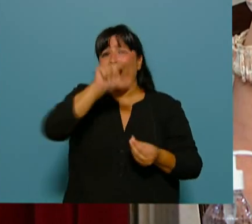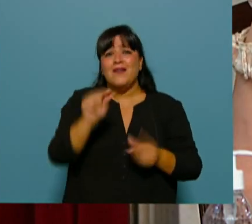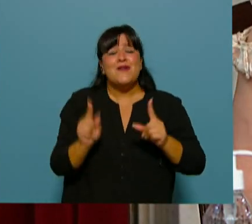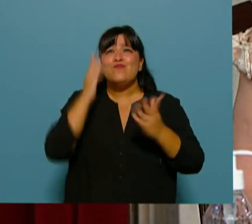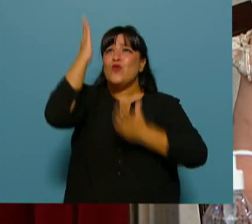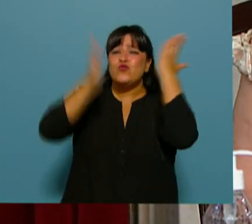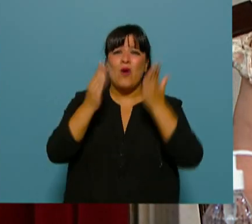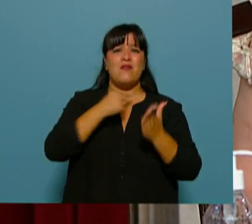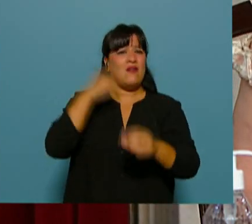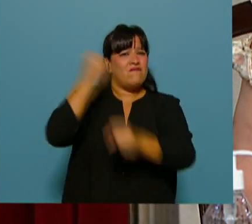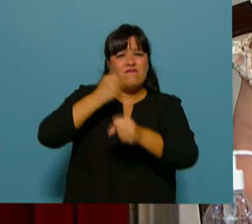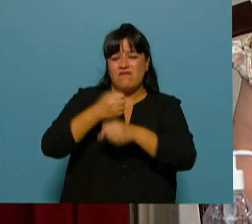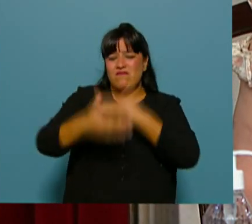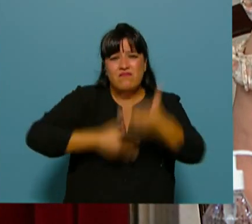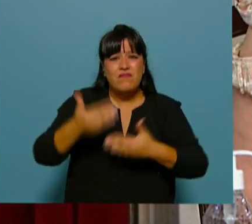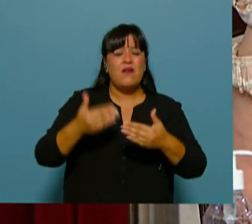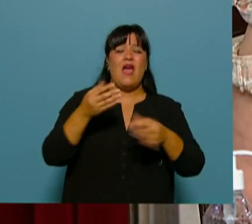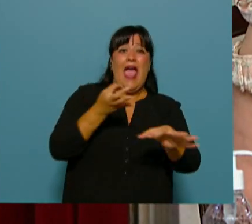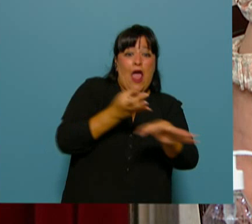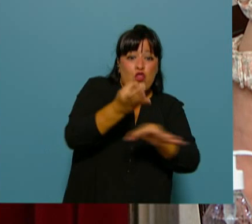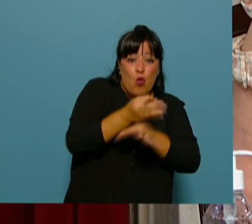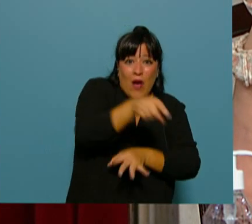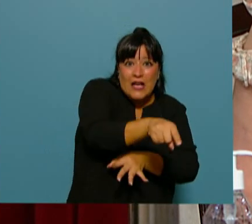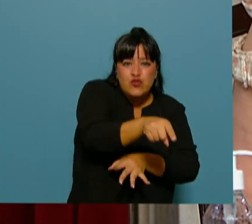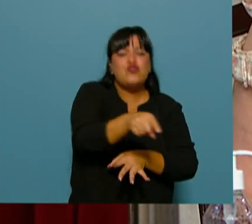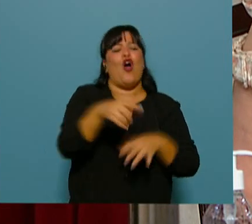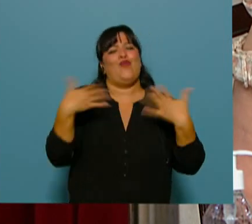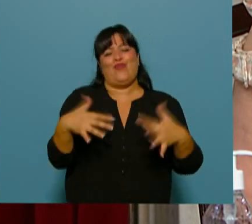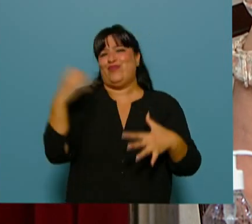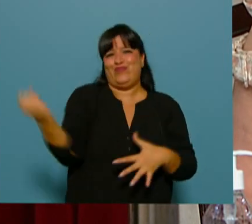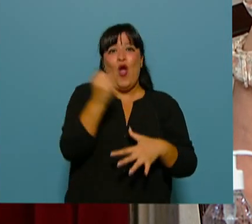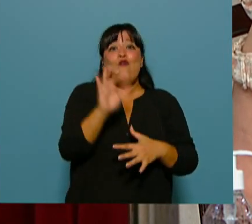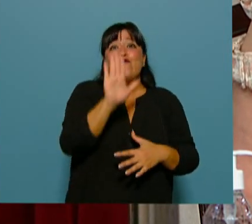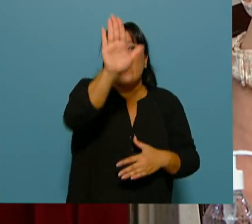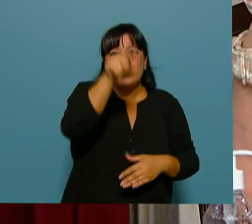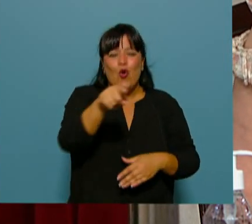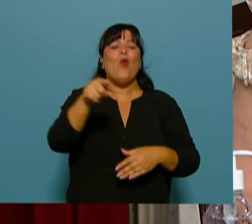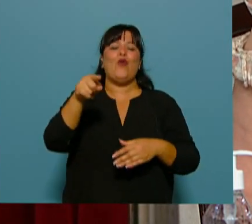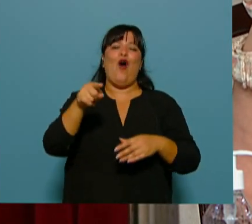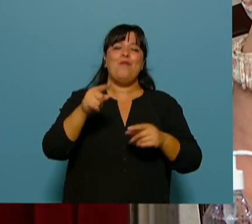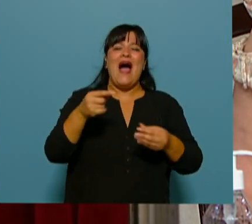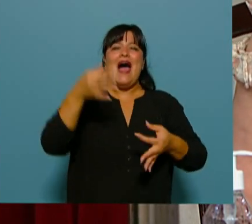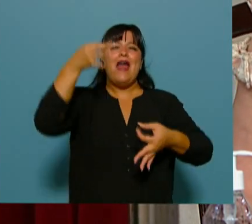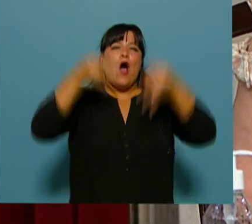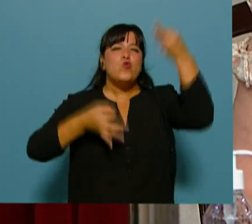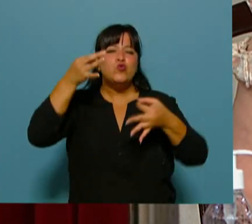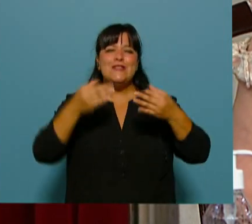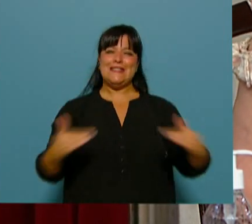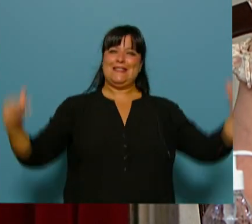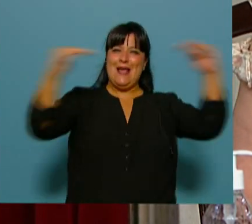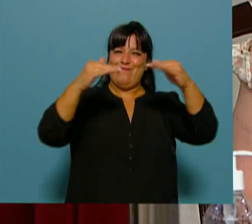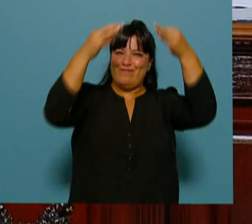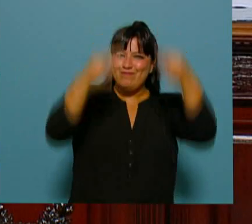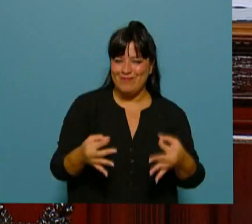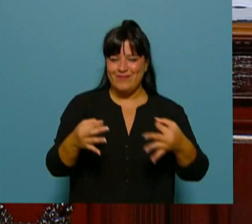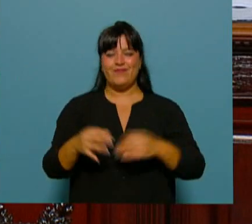soñamos, una Argentina que hace de la educación la plataforma de su futuro de justicia e igualdad. Otro